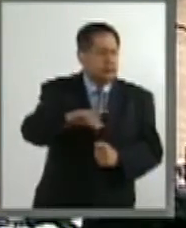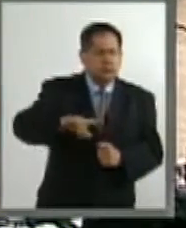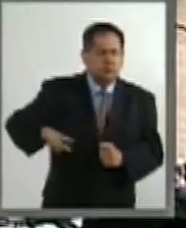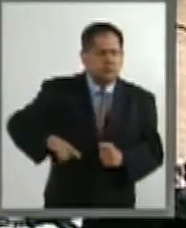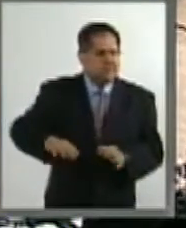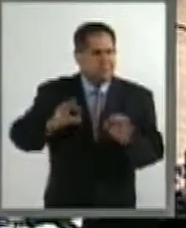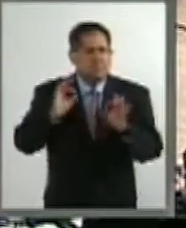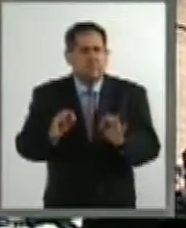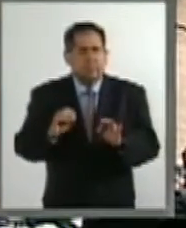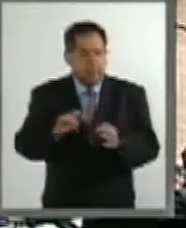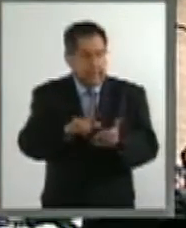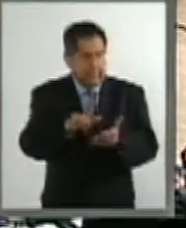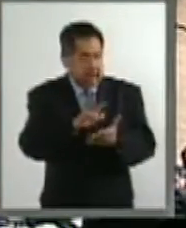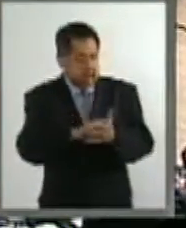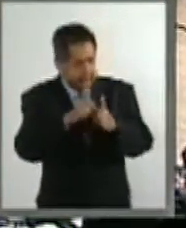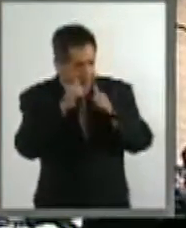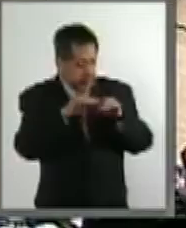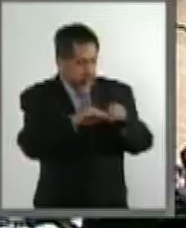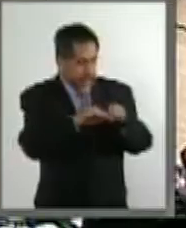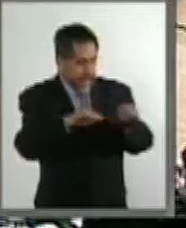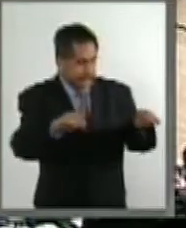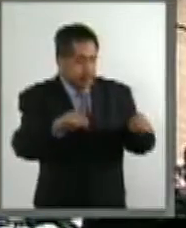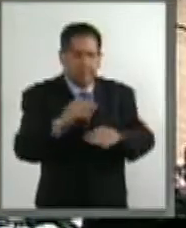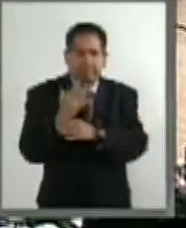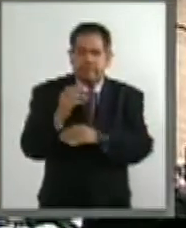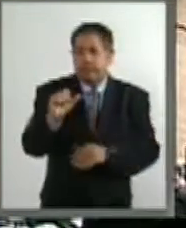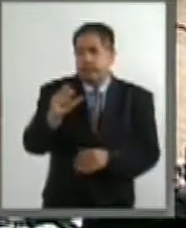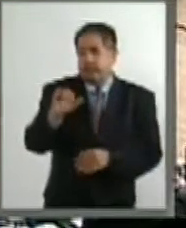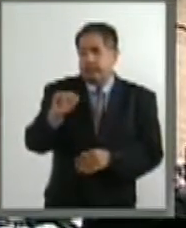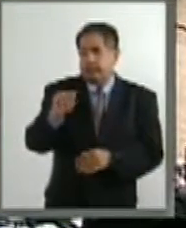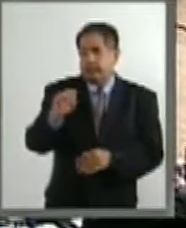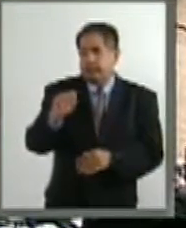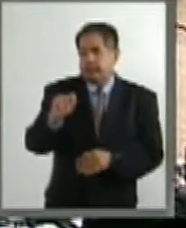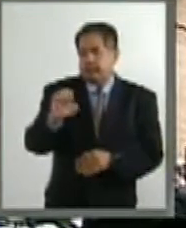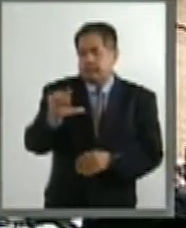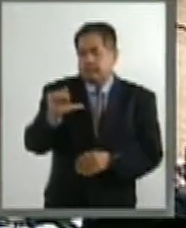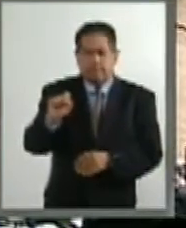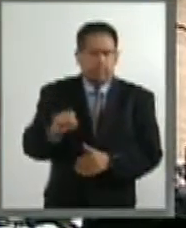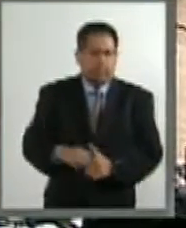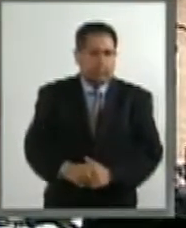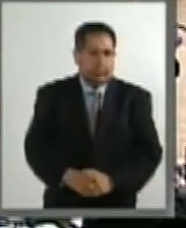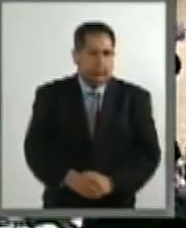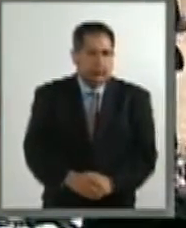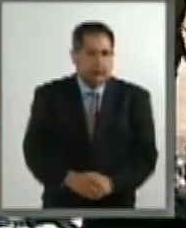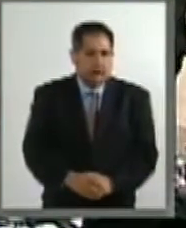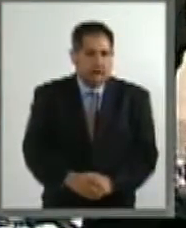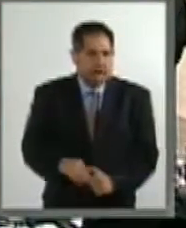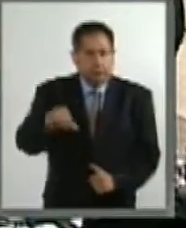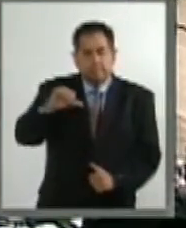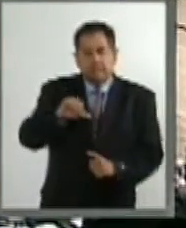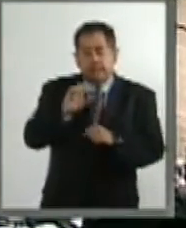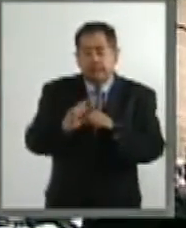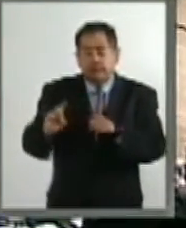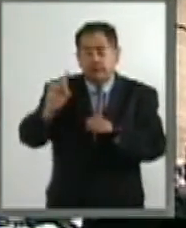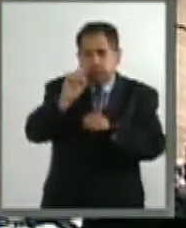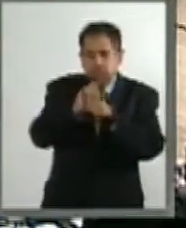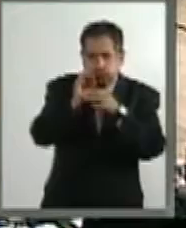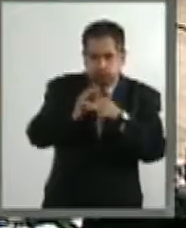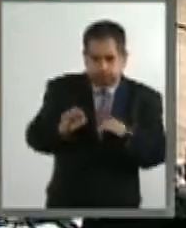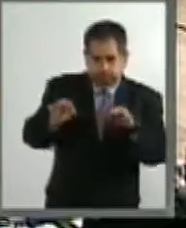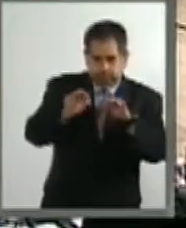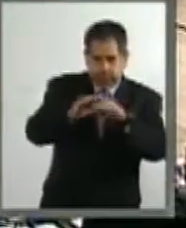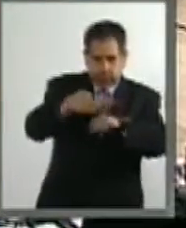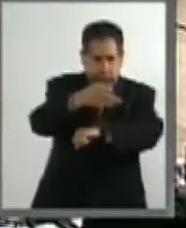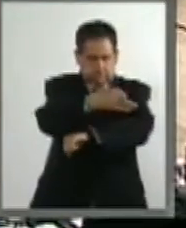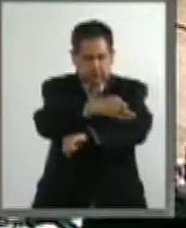somos iguales ante la ley aristóteles hoy en día es de gran importancia conservar el vínculo familiar